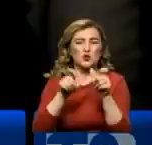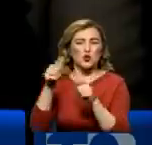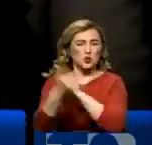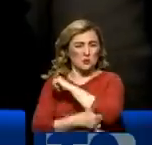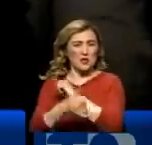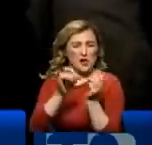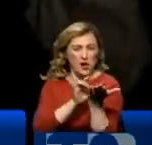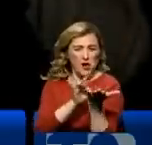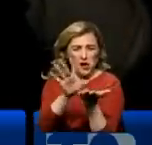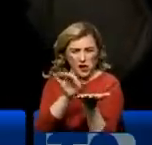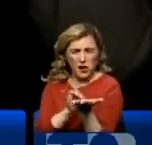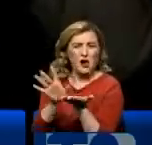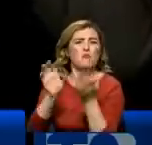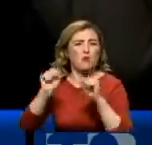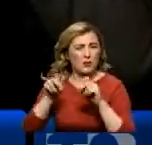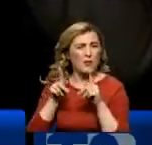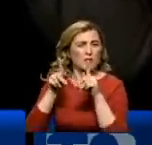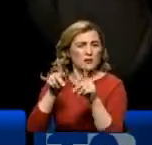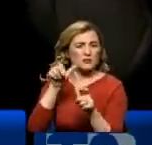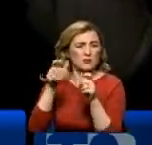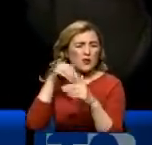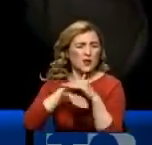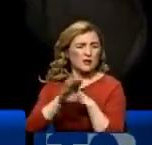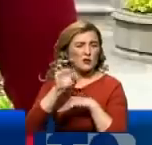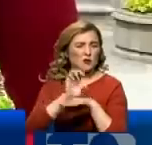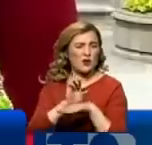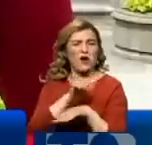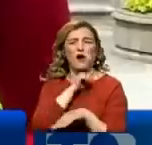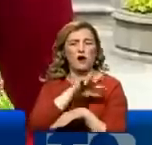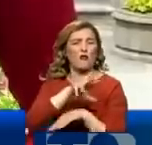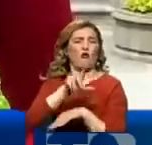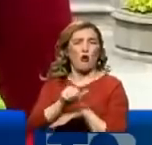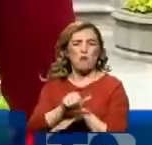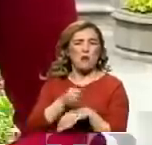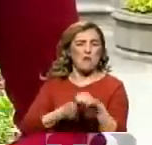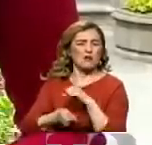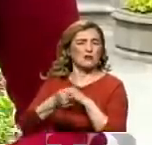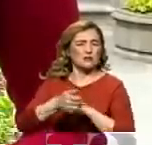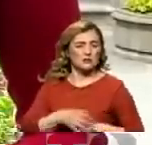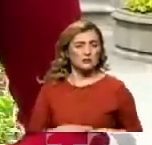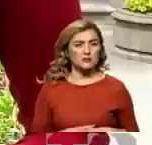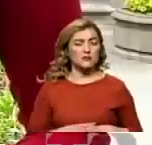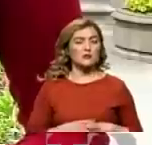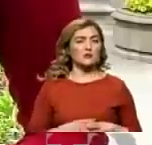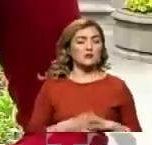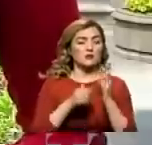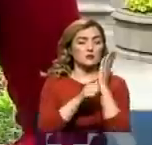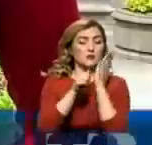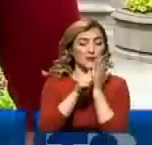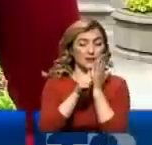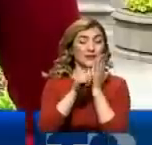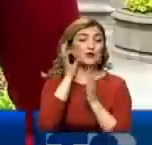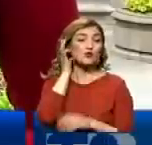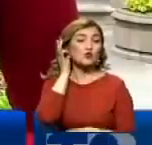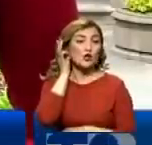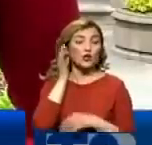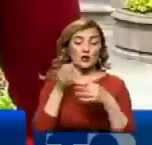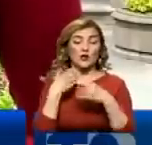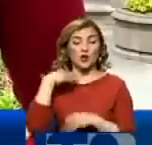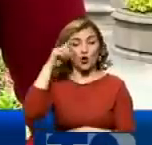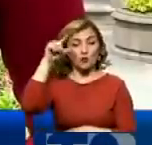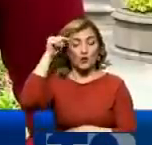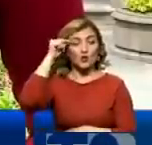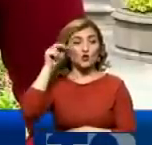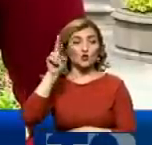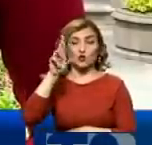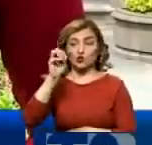y deportar a aquellos extranjeros que vienen al país a delinquir. La ministra Romo además acotó que la ley de movilidad vigente